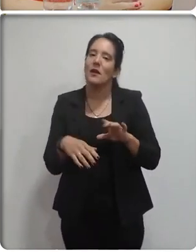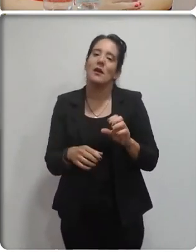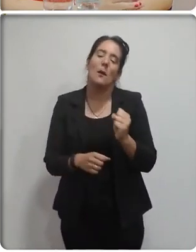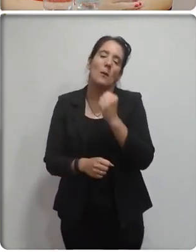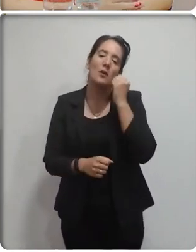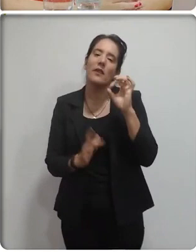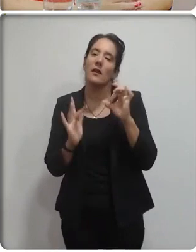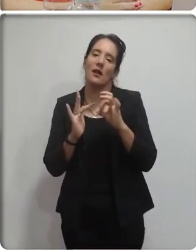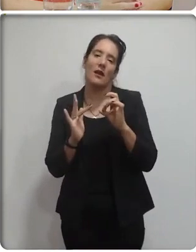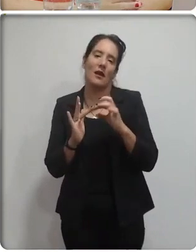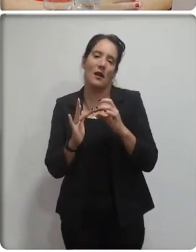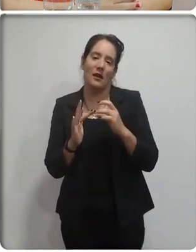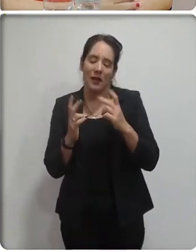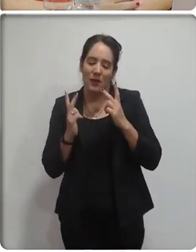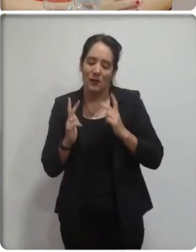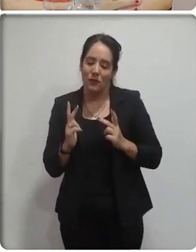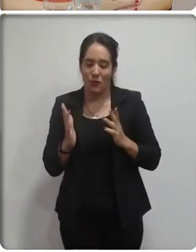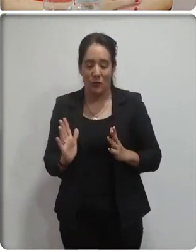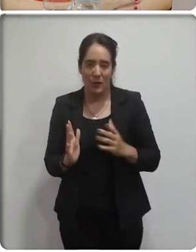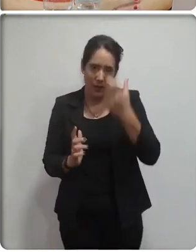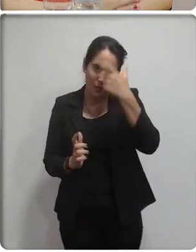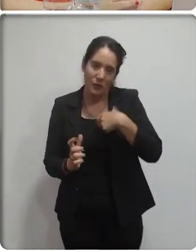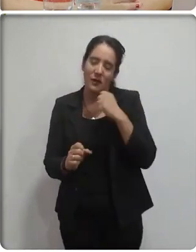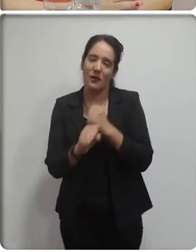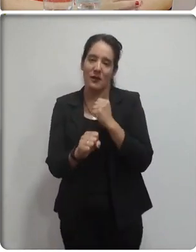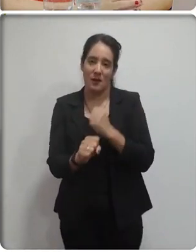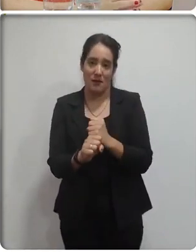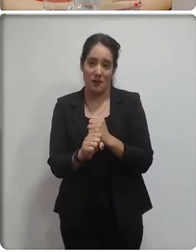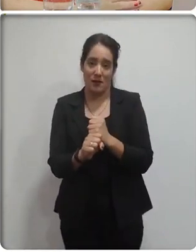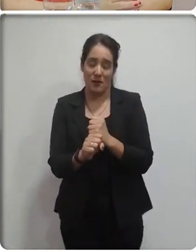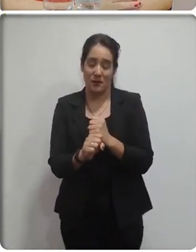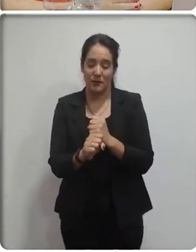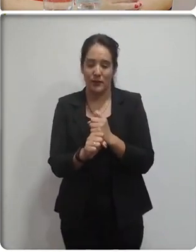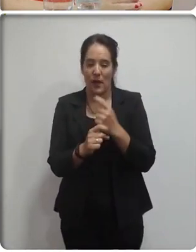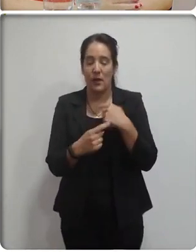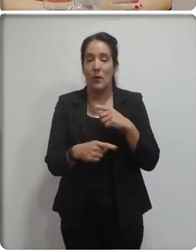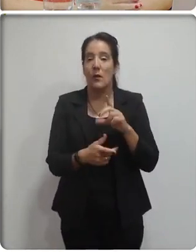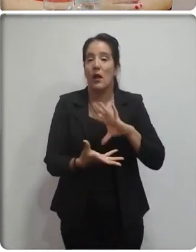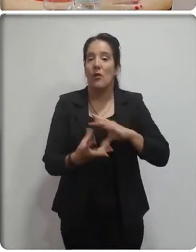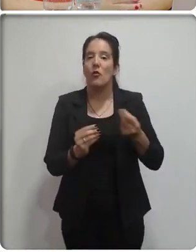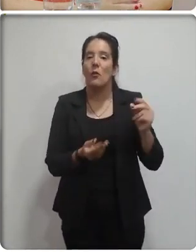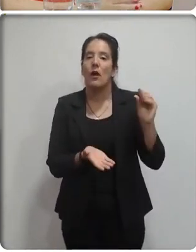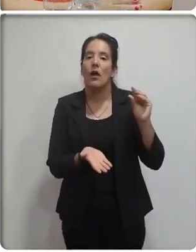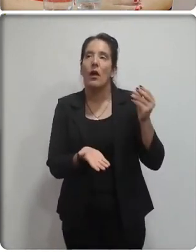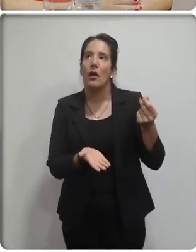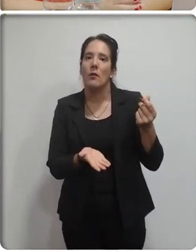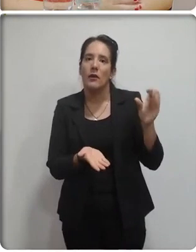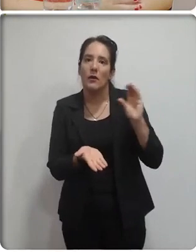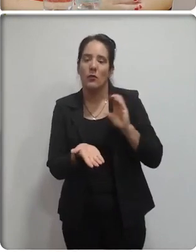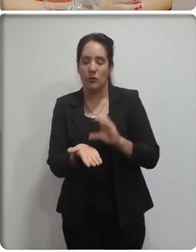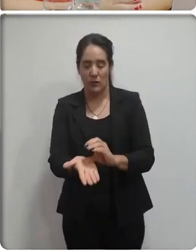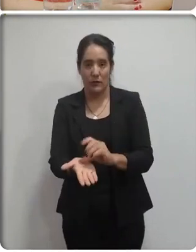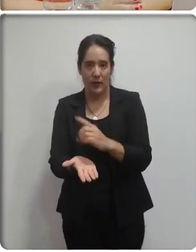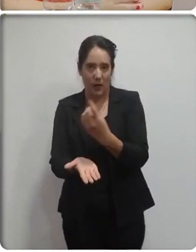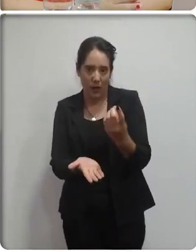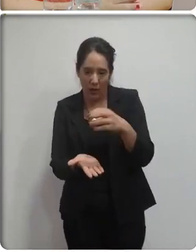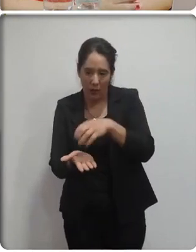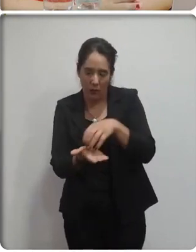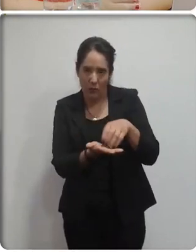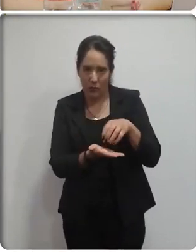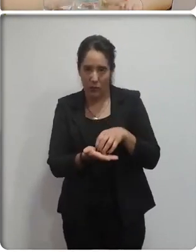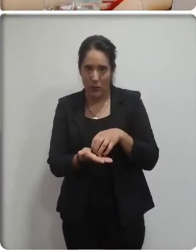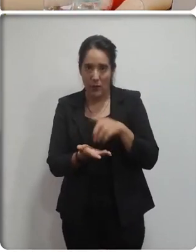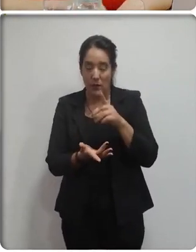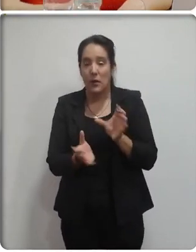la preocupación por el paciente, el gerenciamiento de las unidades es destacable y la confianza generada en el paciente hacia el